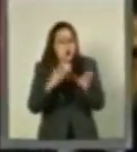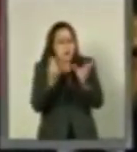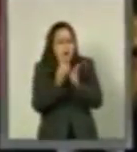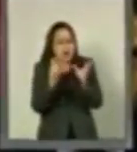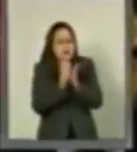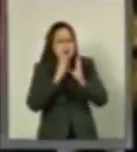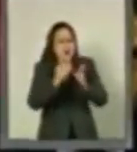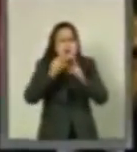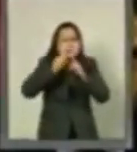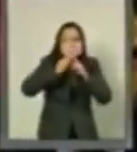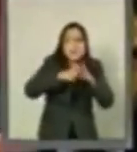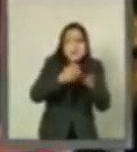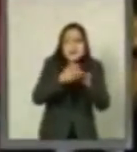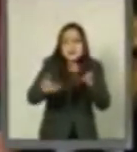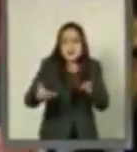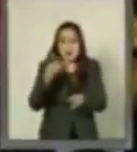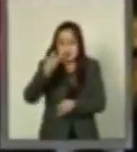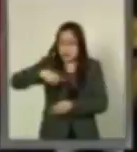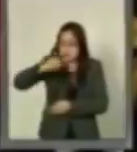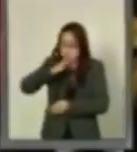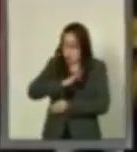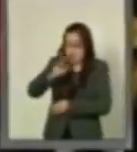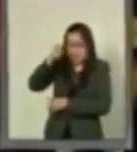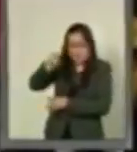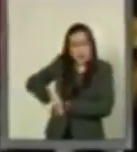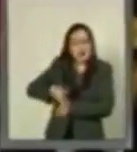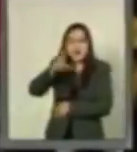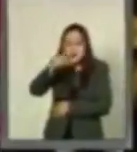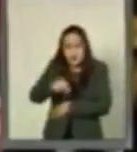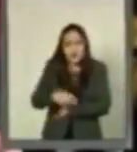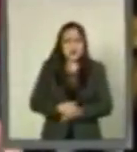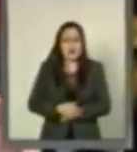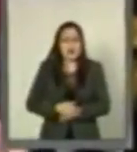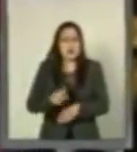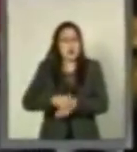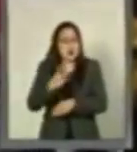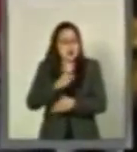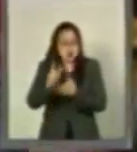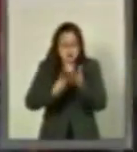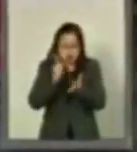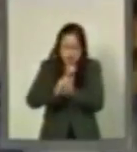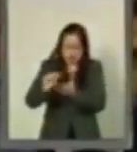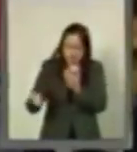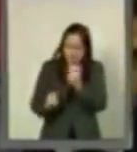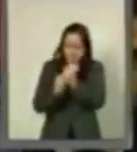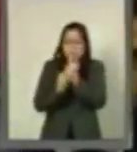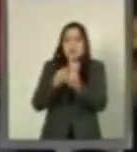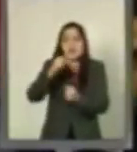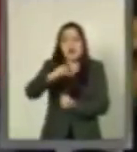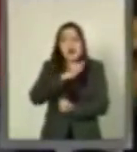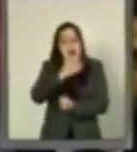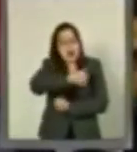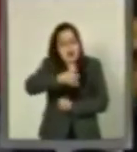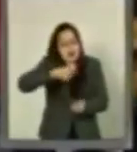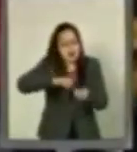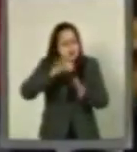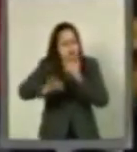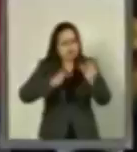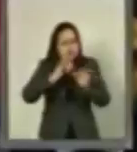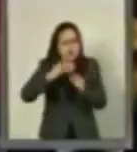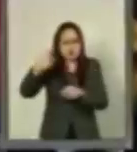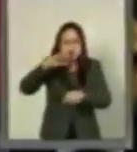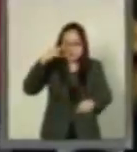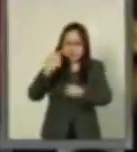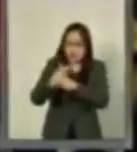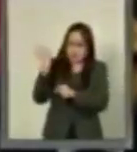policías. Eso es lo que no podemos permitir. Y por eso creo que un marco legal nos va a permitir que cada quien haga y cumpla con su responsabilidad,